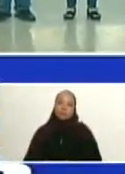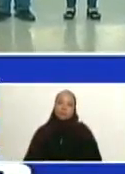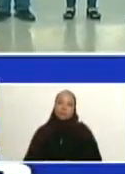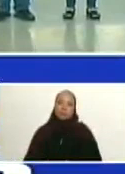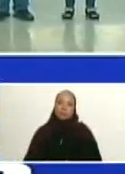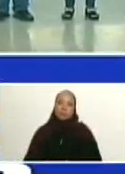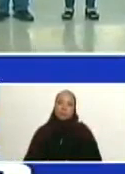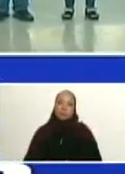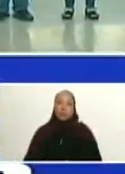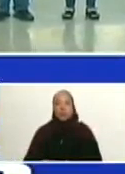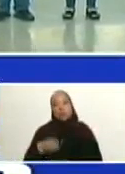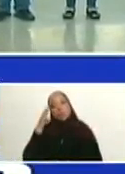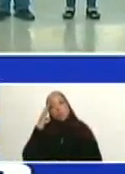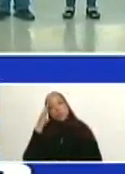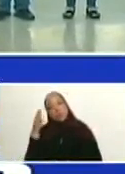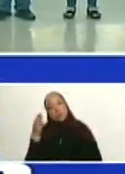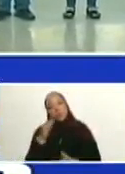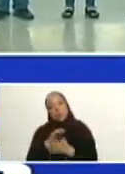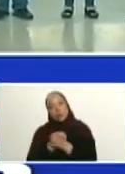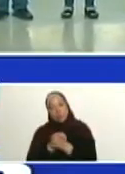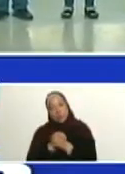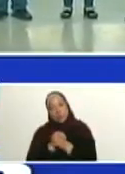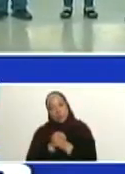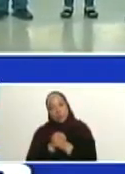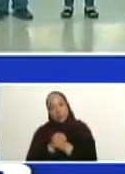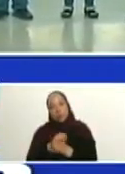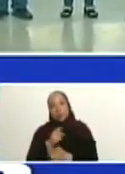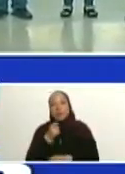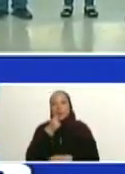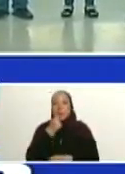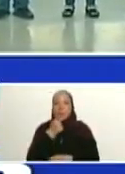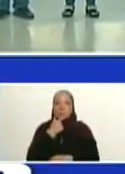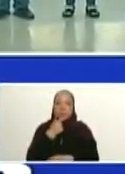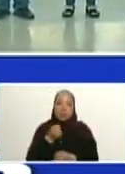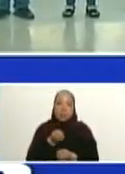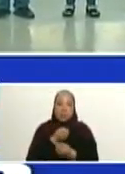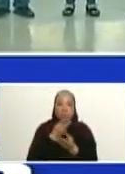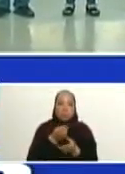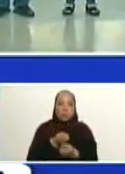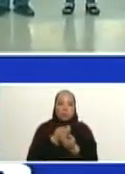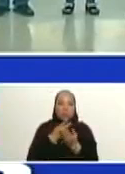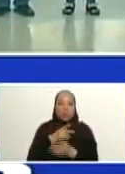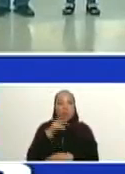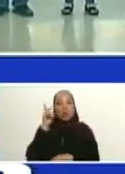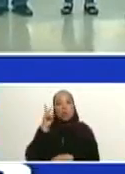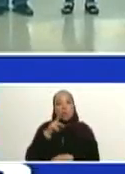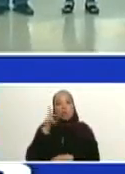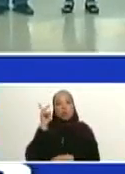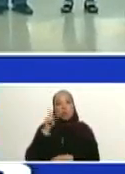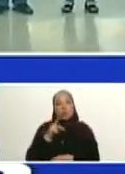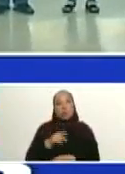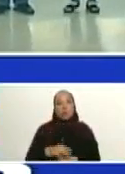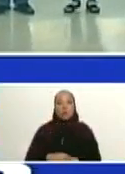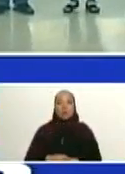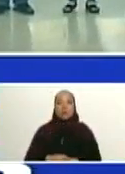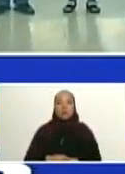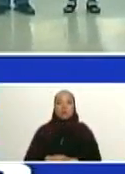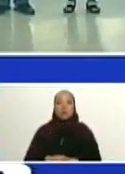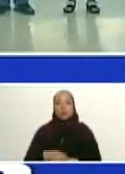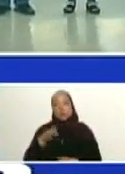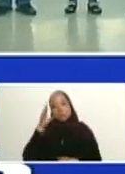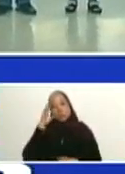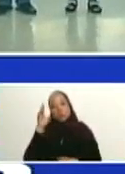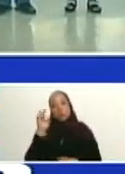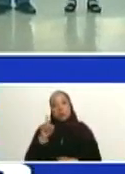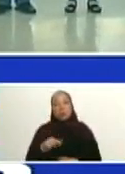Bueno, mi saludo. Bonito mensaje de la profesora Deiris Barrio. Deiris, mi saludo